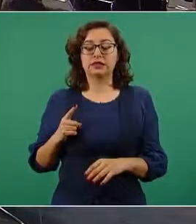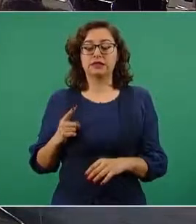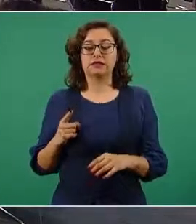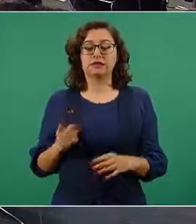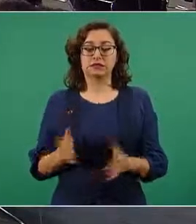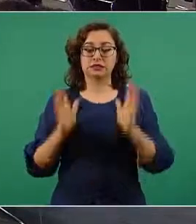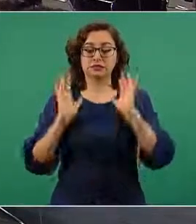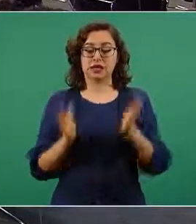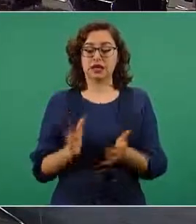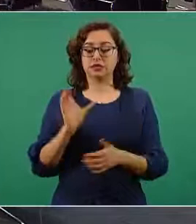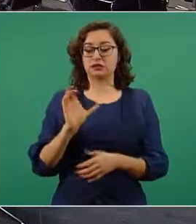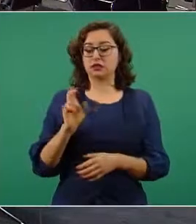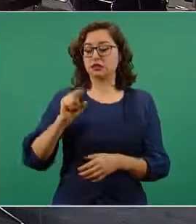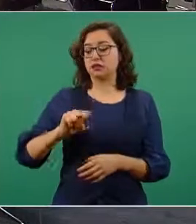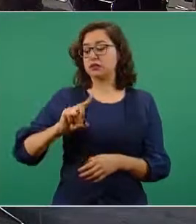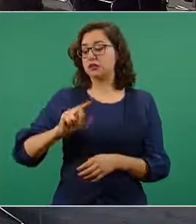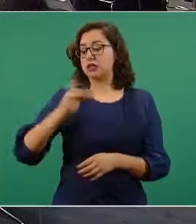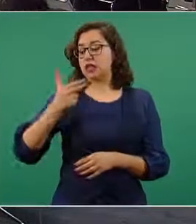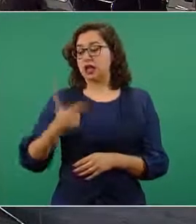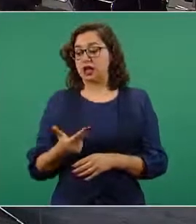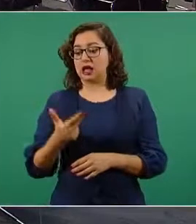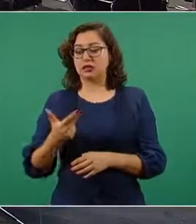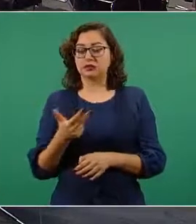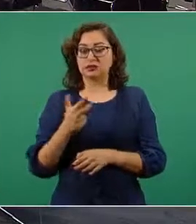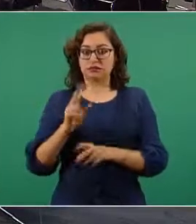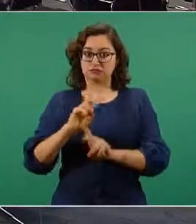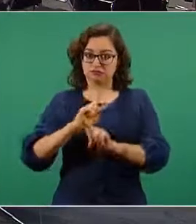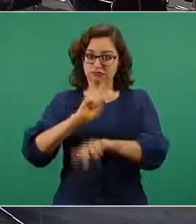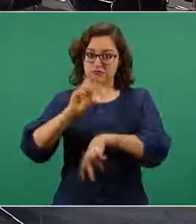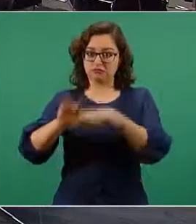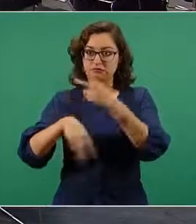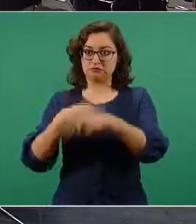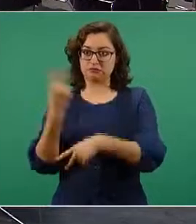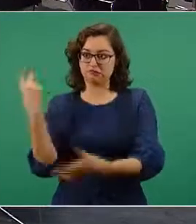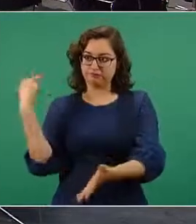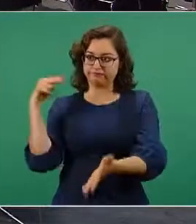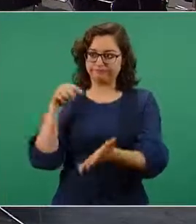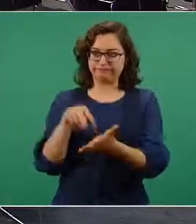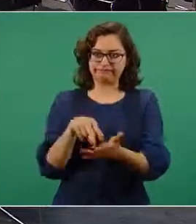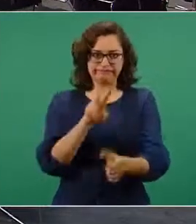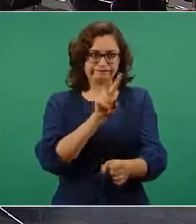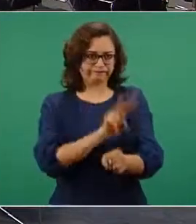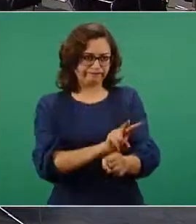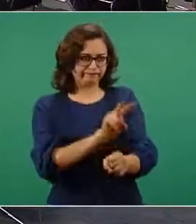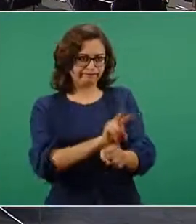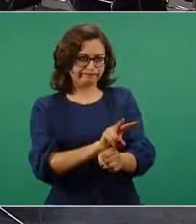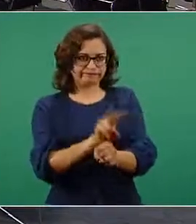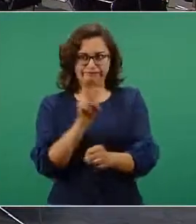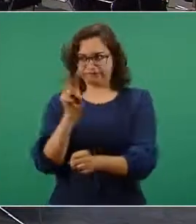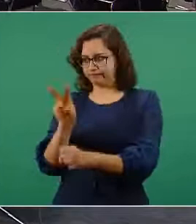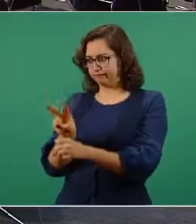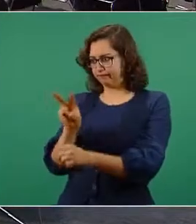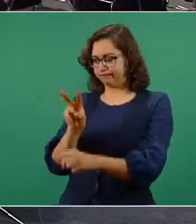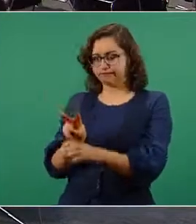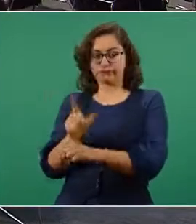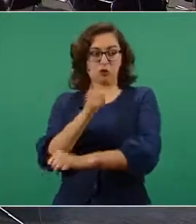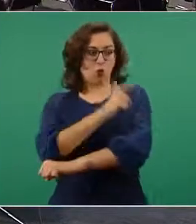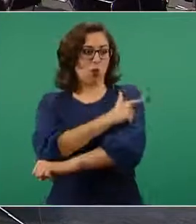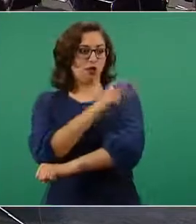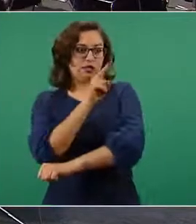Comisión Nacional de Derechos Humanos permanente y de la Guardia Nacional que pueda detener esos